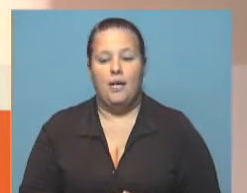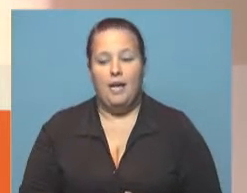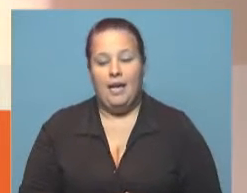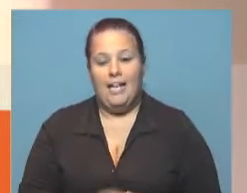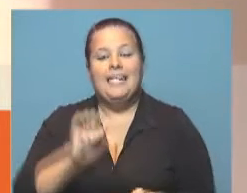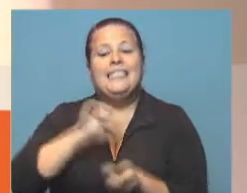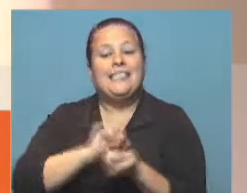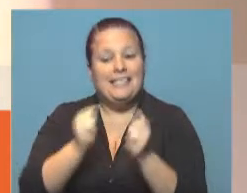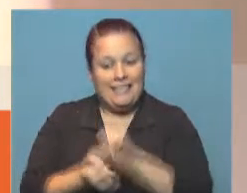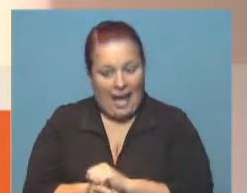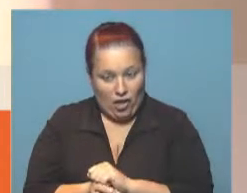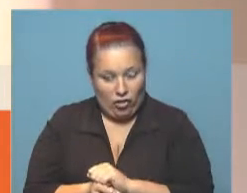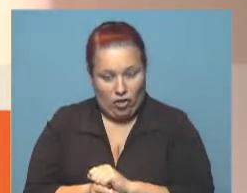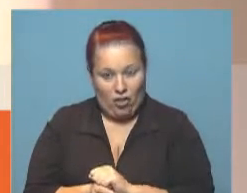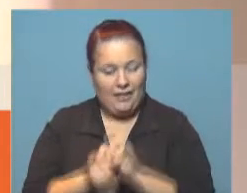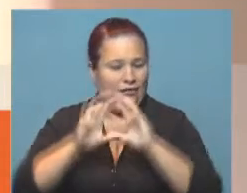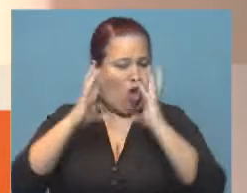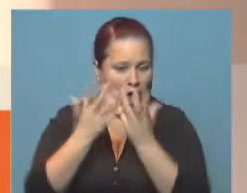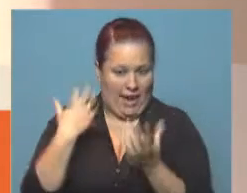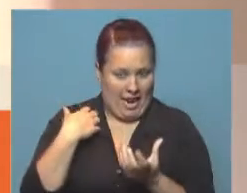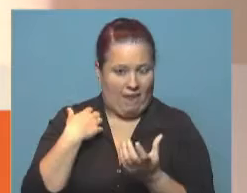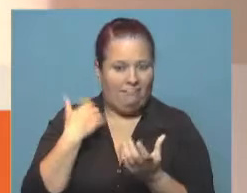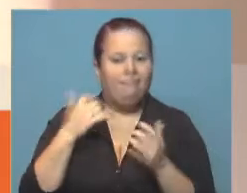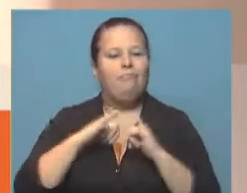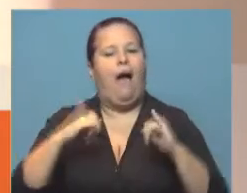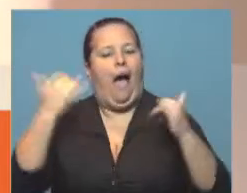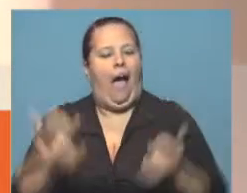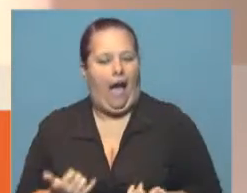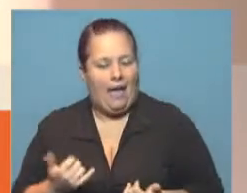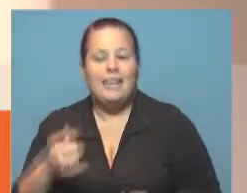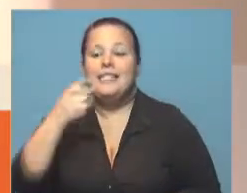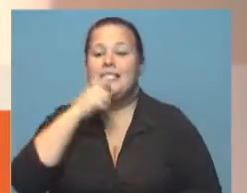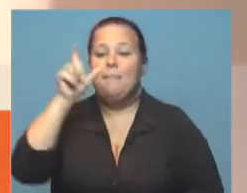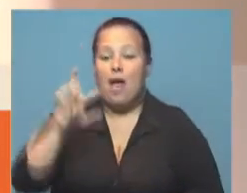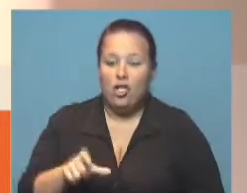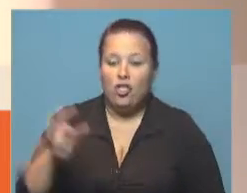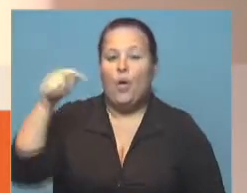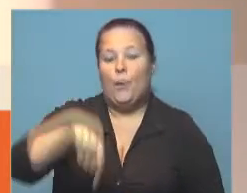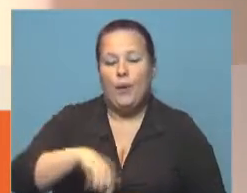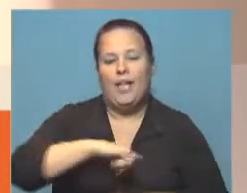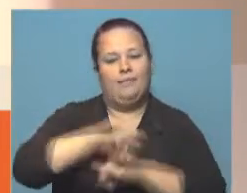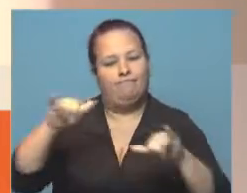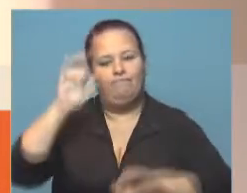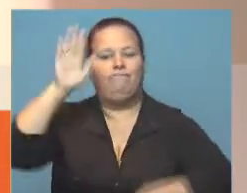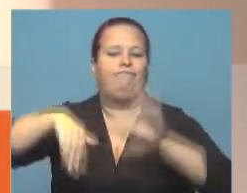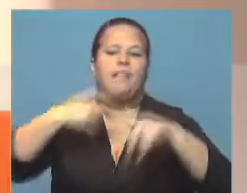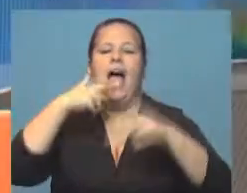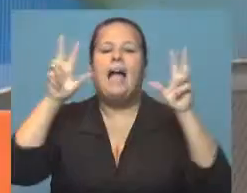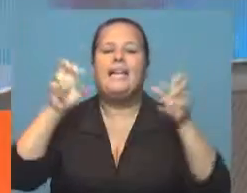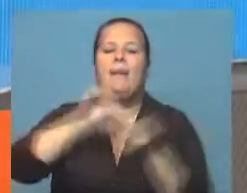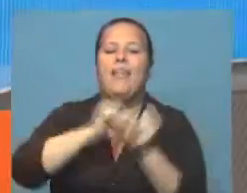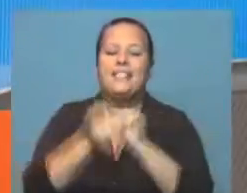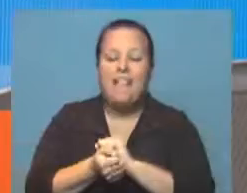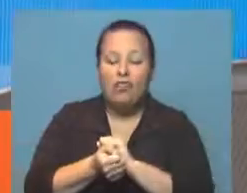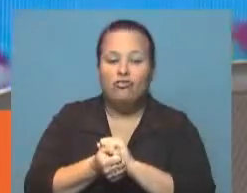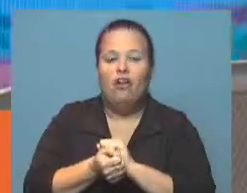El sexo, en términos generales, vende. Si alguien viene y convoca, vamos a hablar de sexualidad,